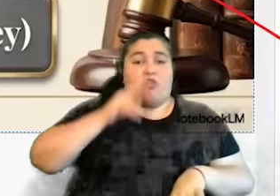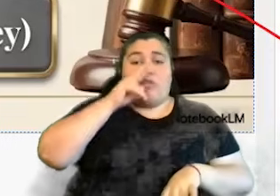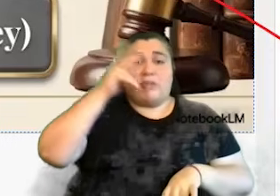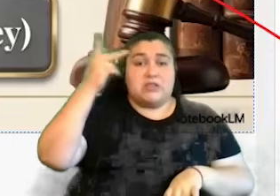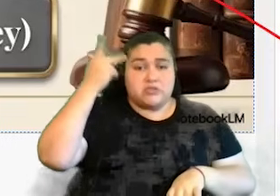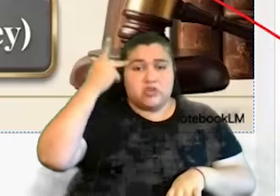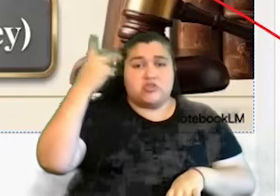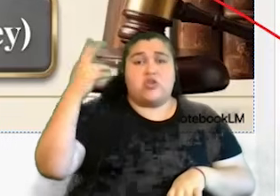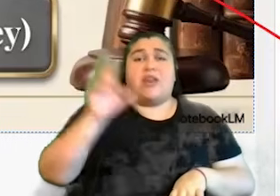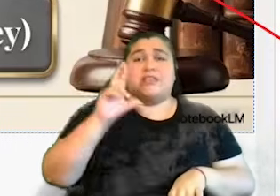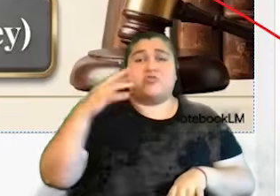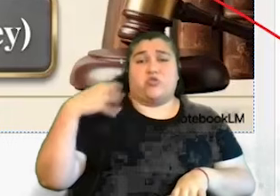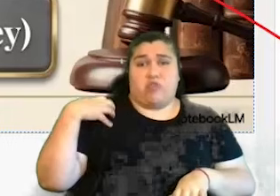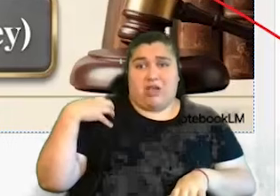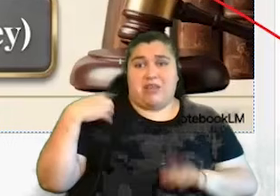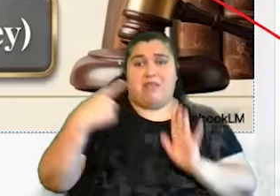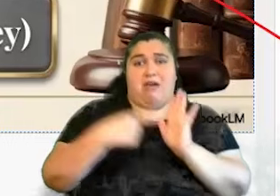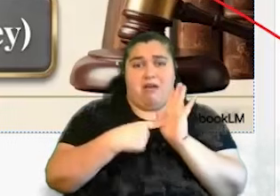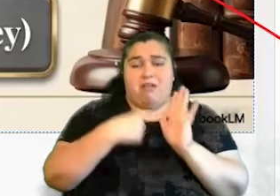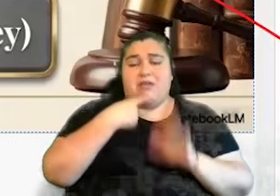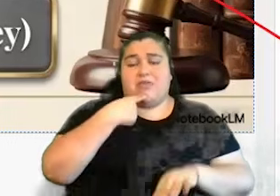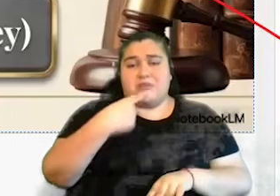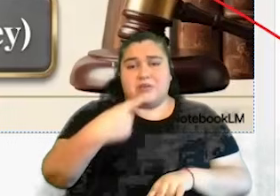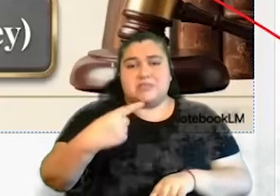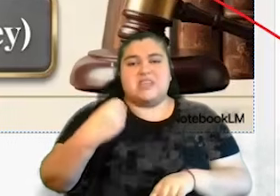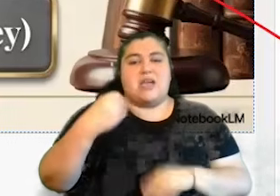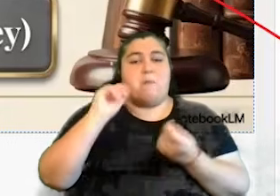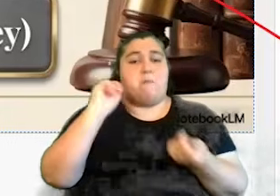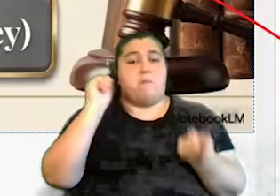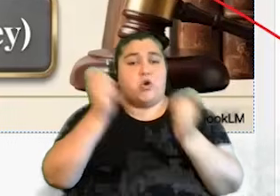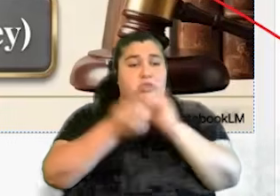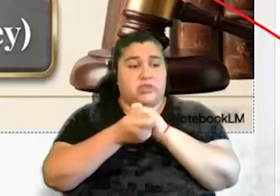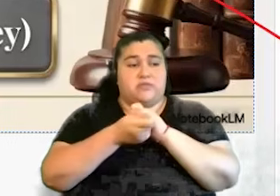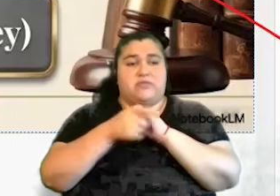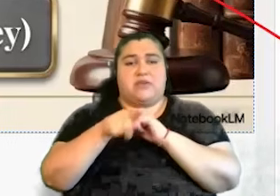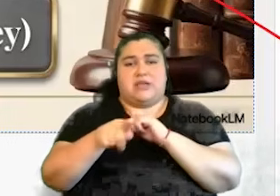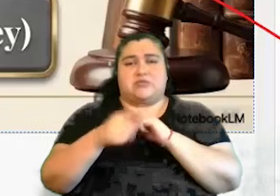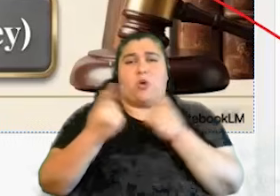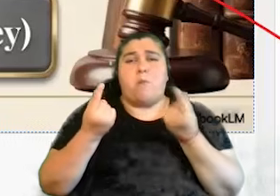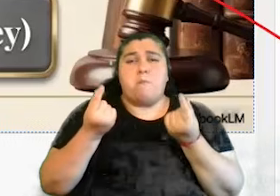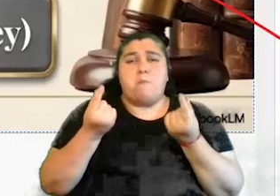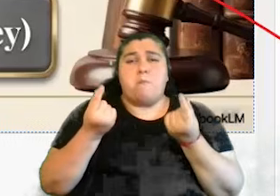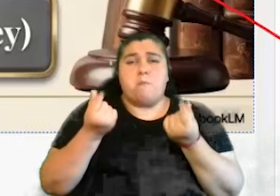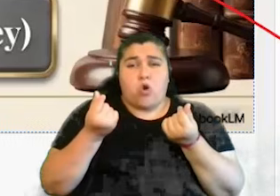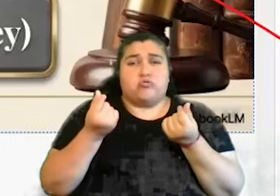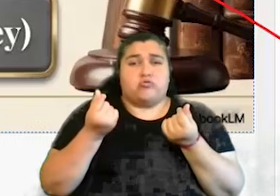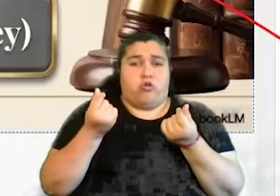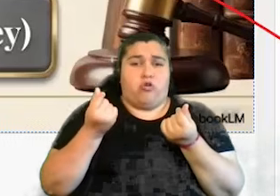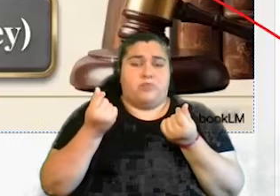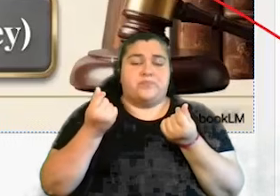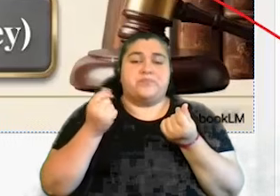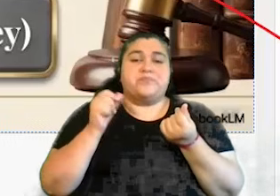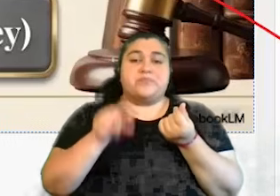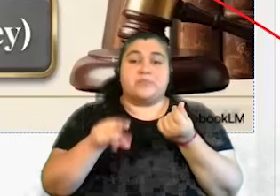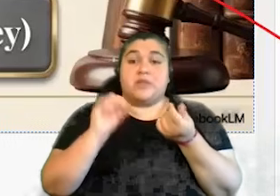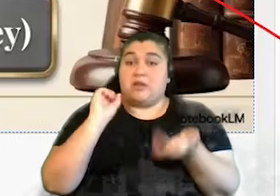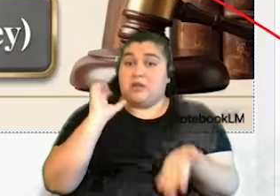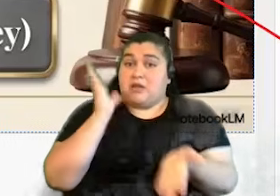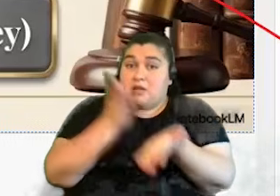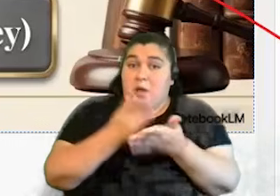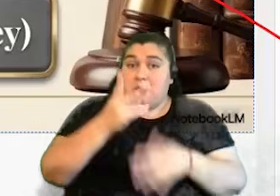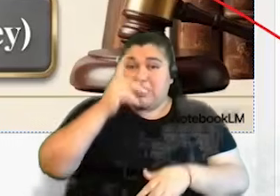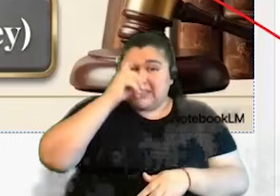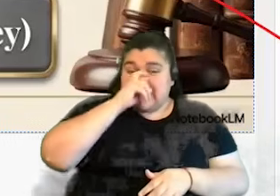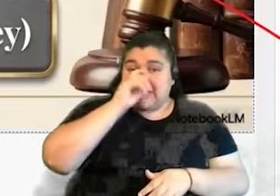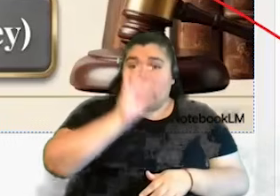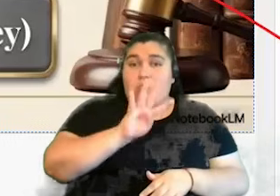general diciendo que la modificación de los montos de la condición objetiva de punibilidad de la 27430, que es